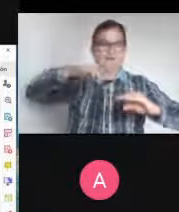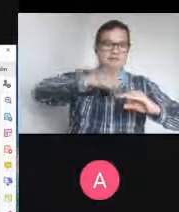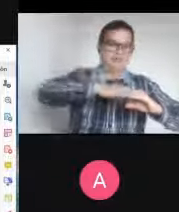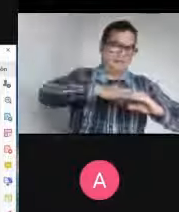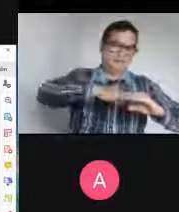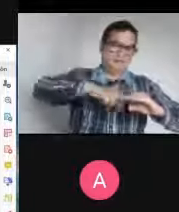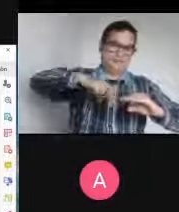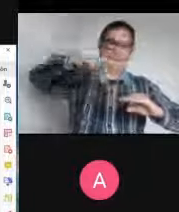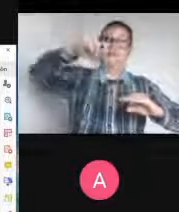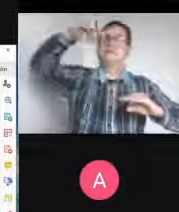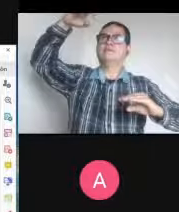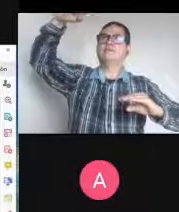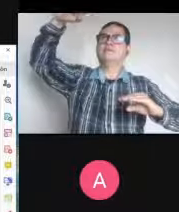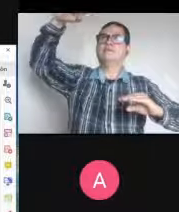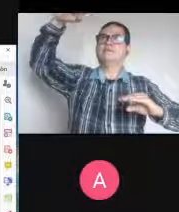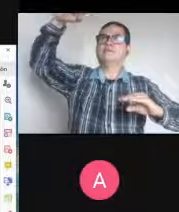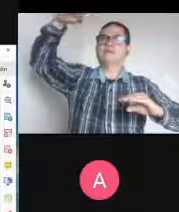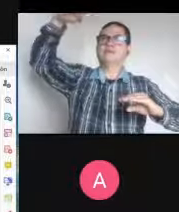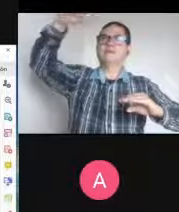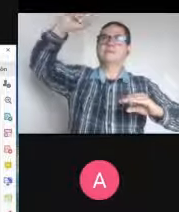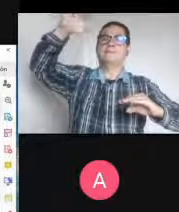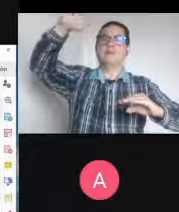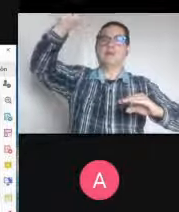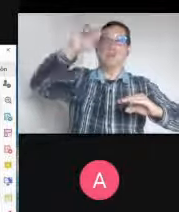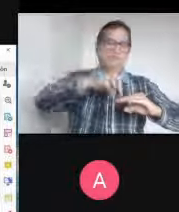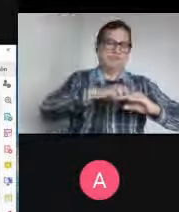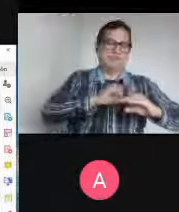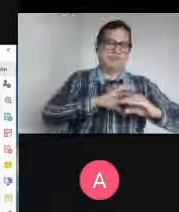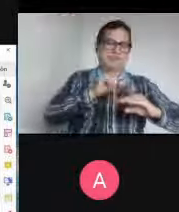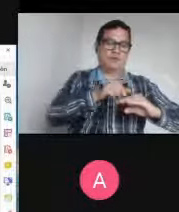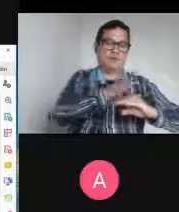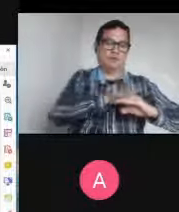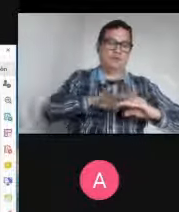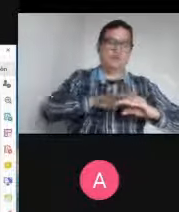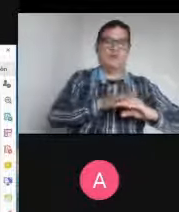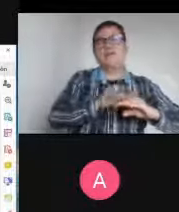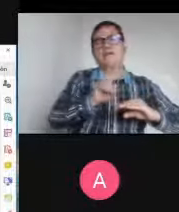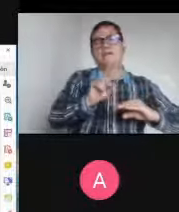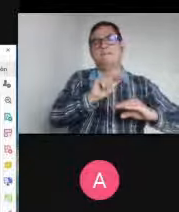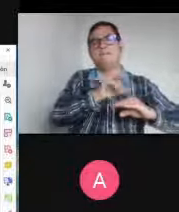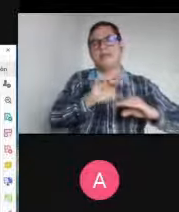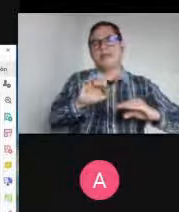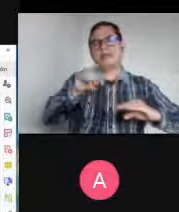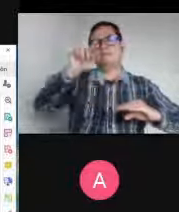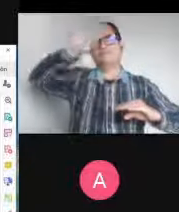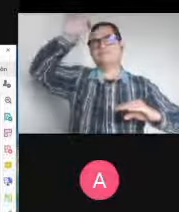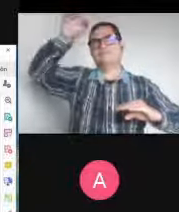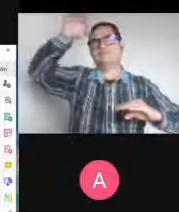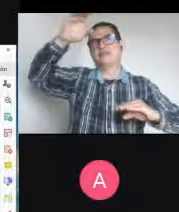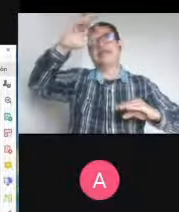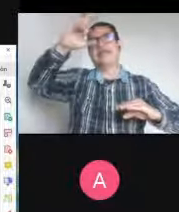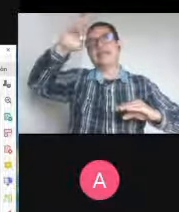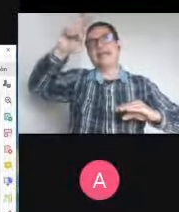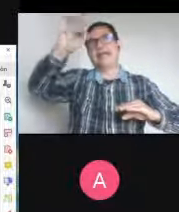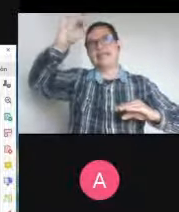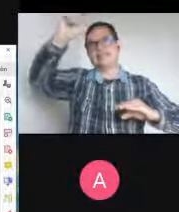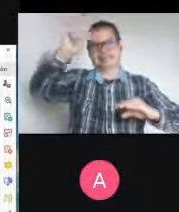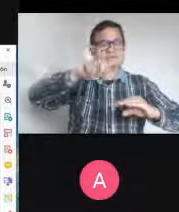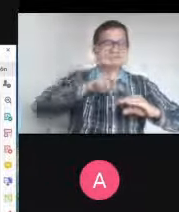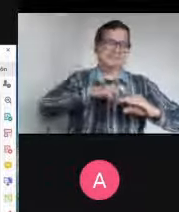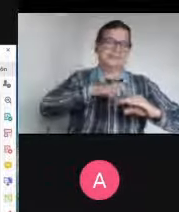4 y 5, desde el valle hasta la cresta, y lo multiplico por lo que vale cada cuadrito. Entonces cada cuadrito vale 2 voltios,